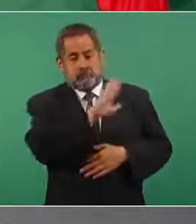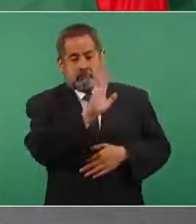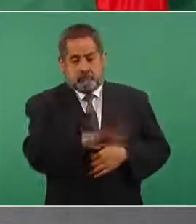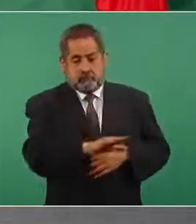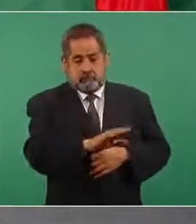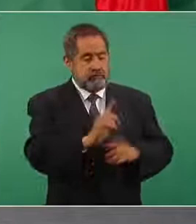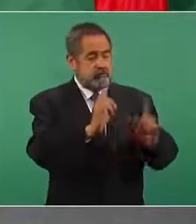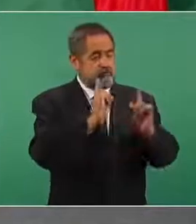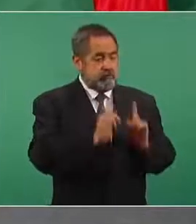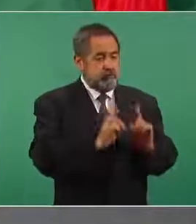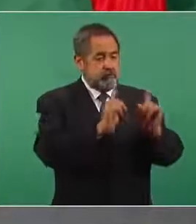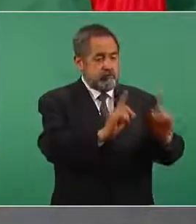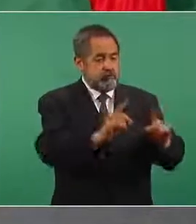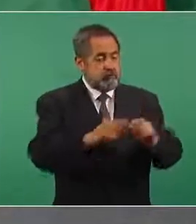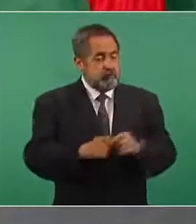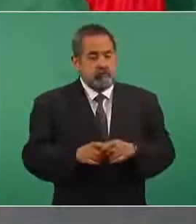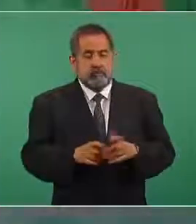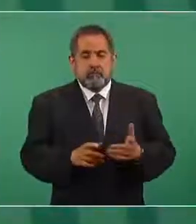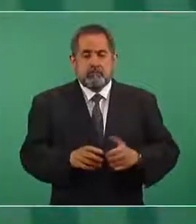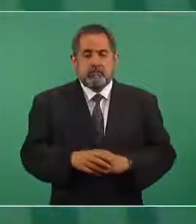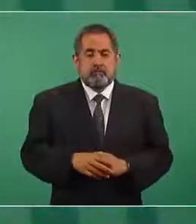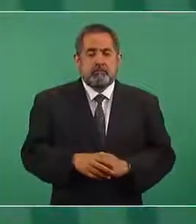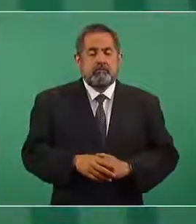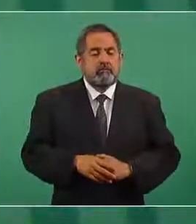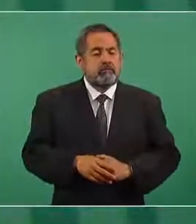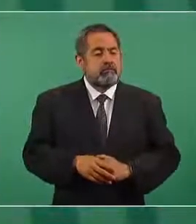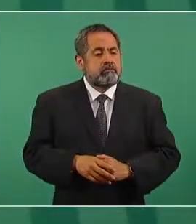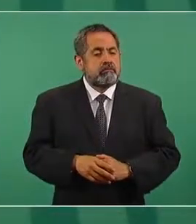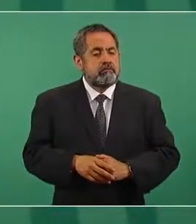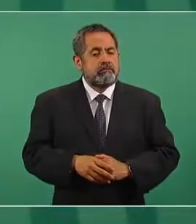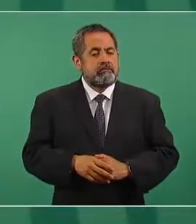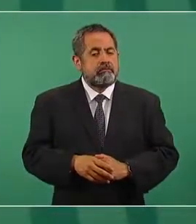además de